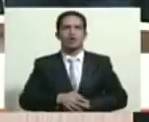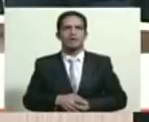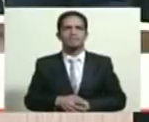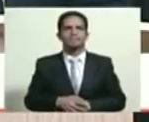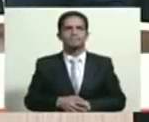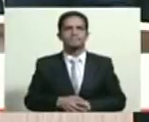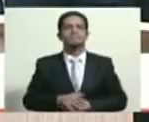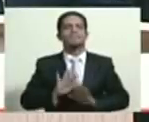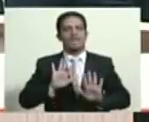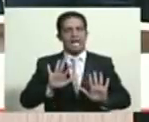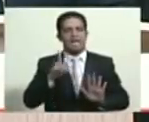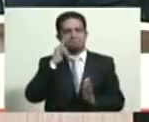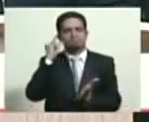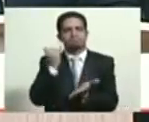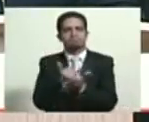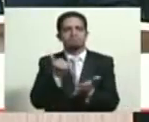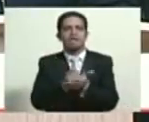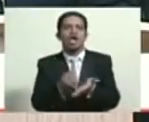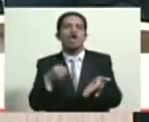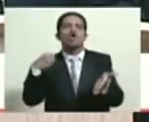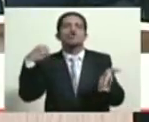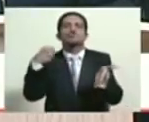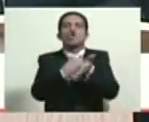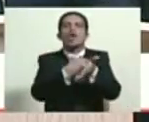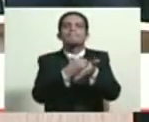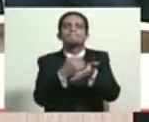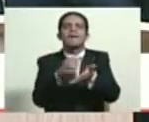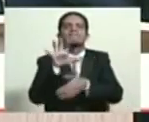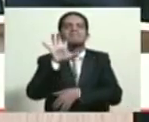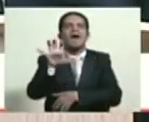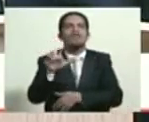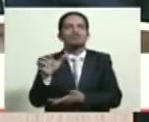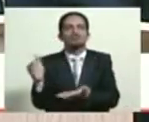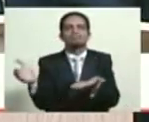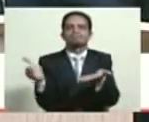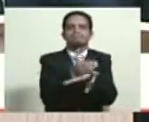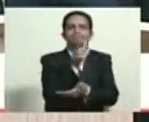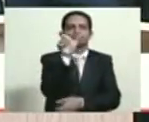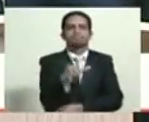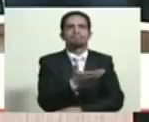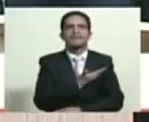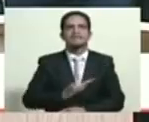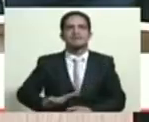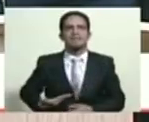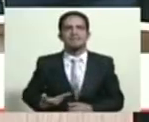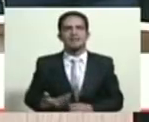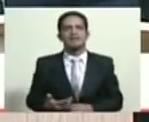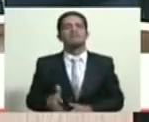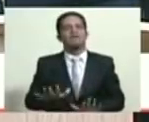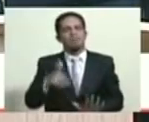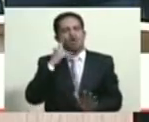Vamos a hacer un simulacro de un golpe de Estado. Vamos a hacer un simulacro de